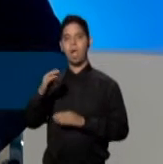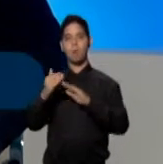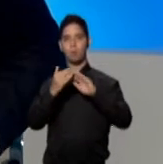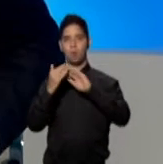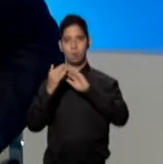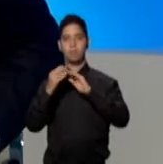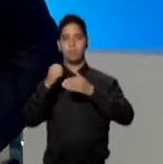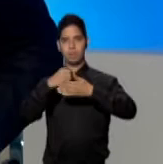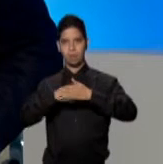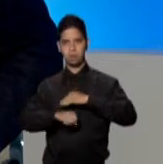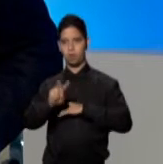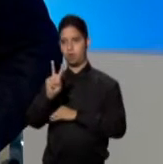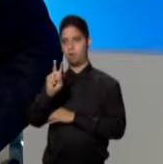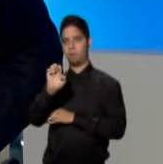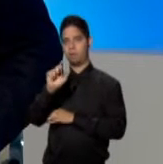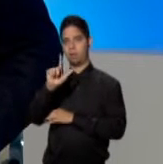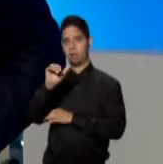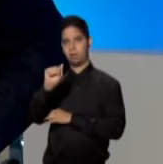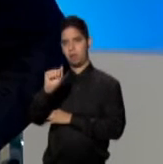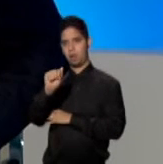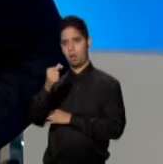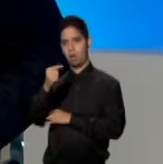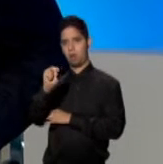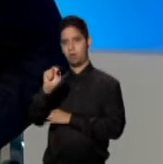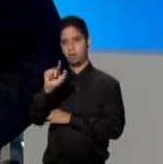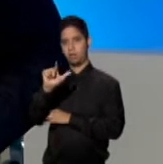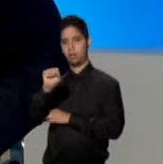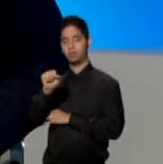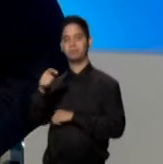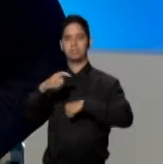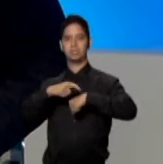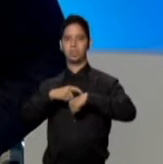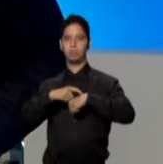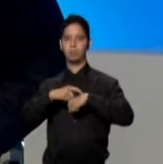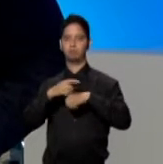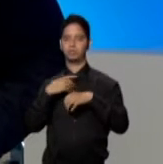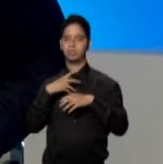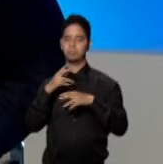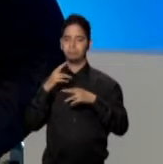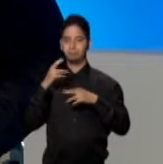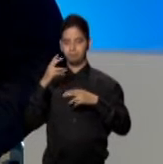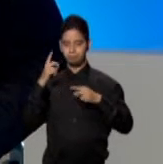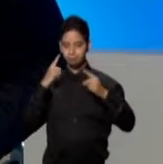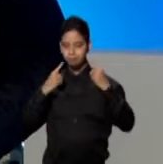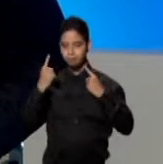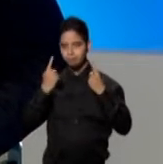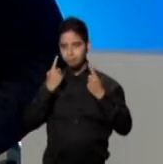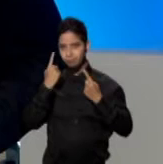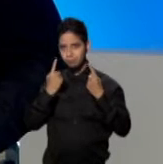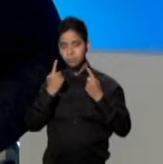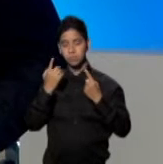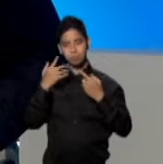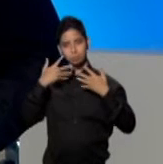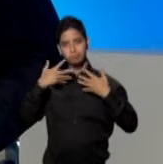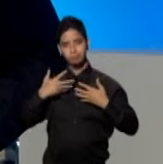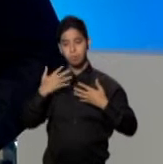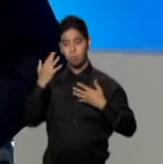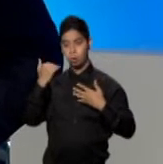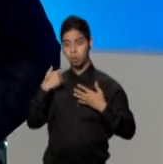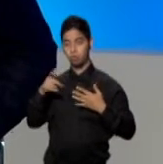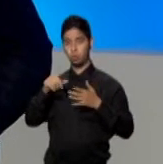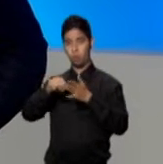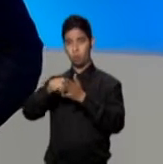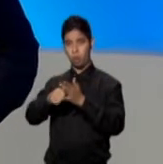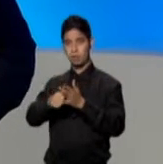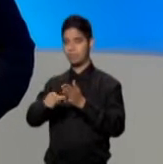legisladora y actriz Belda González, es un momento de luto y tristeza. Pero las huellas de su alegría, trabajo y legado